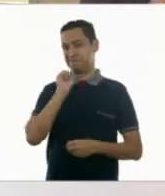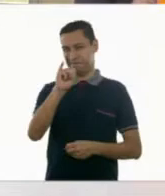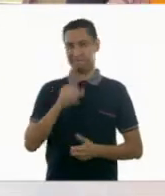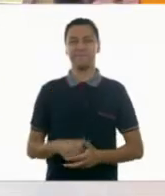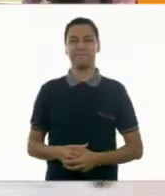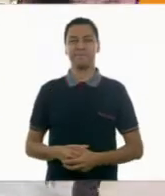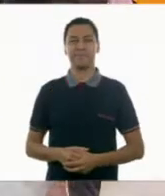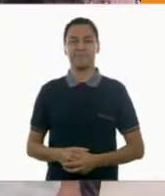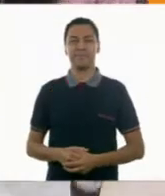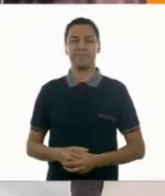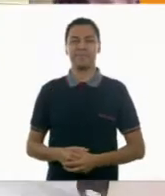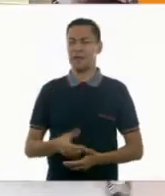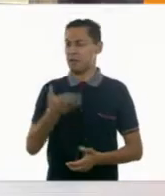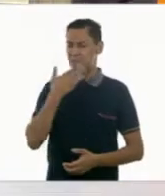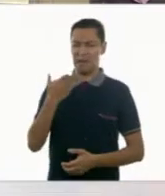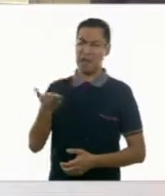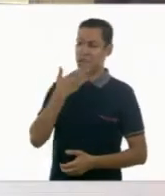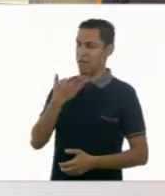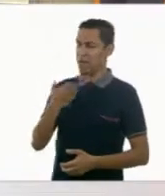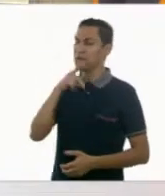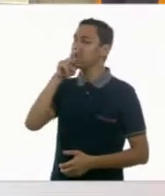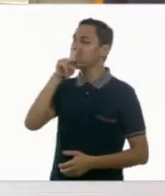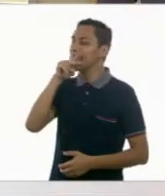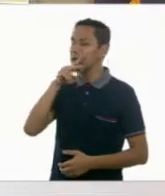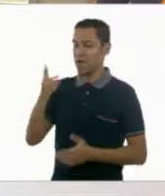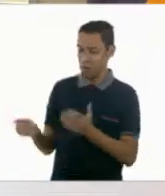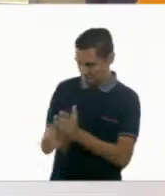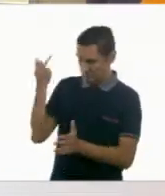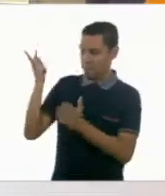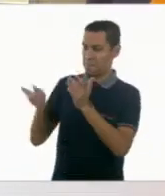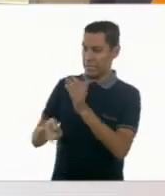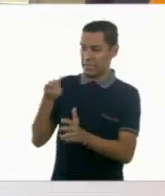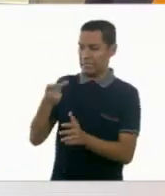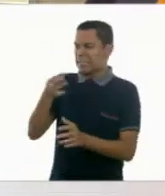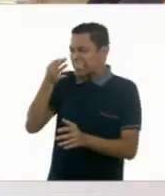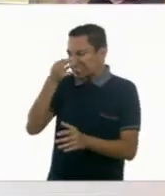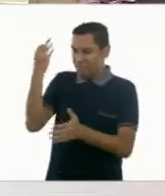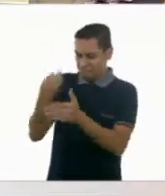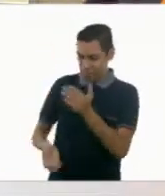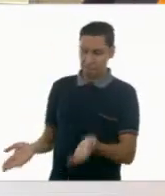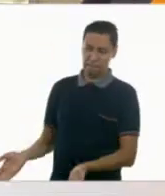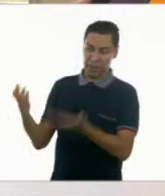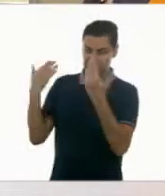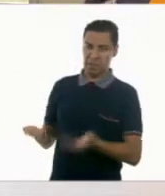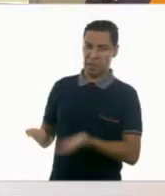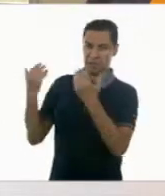¡Ay, no puede ser! Bien. Vamos bien. Yo sé que sí. Se está acercando.